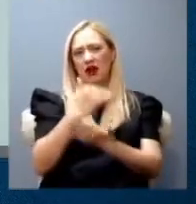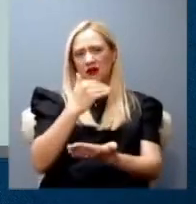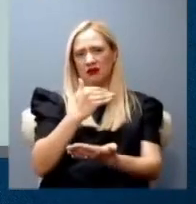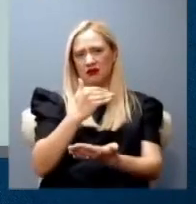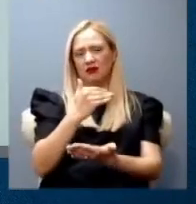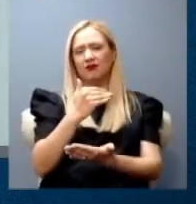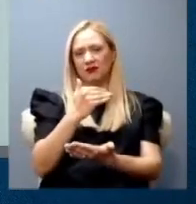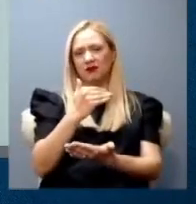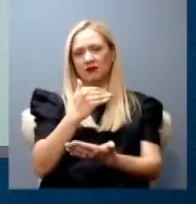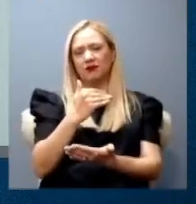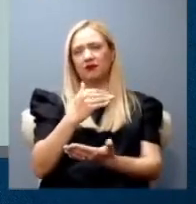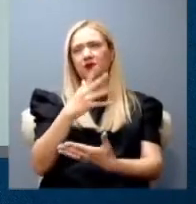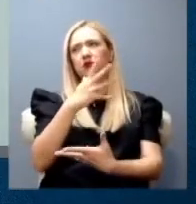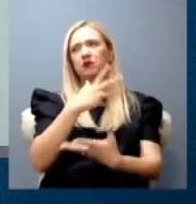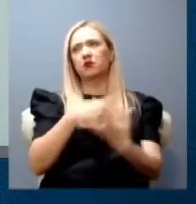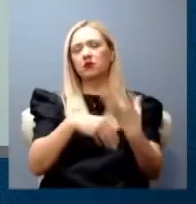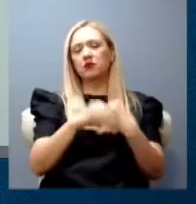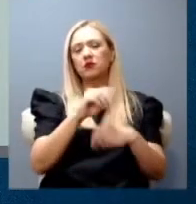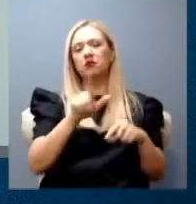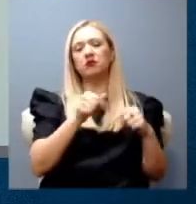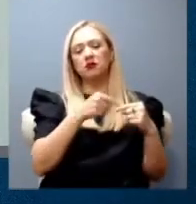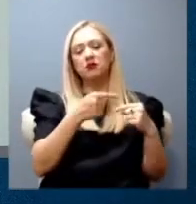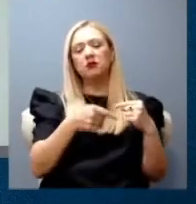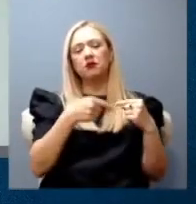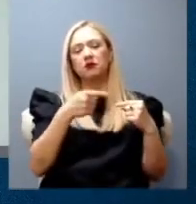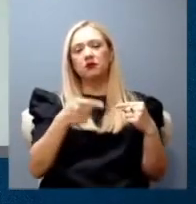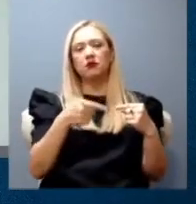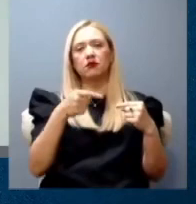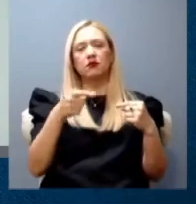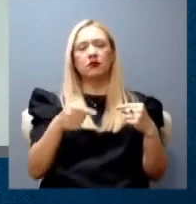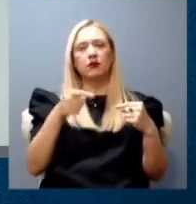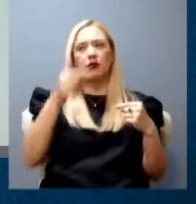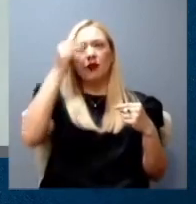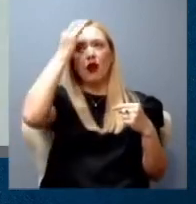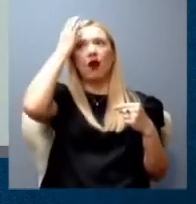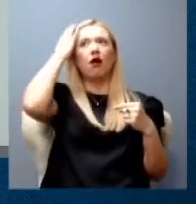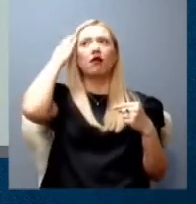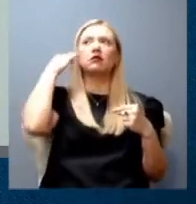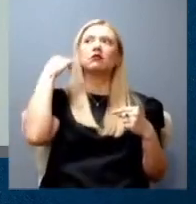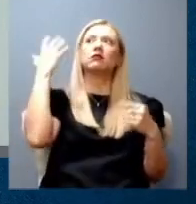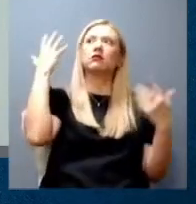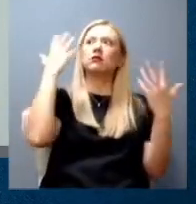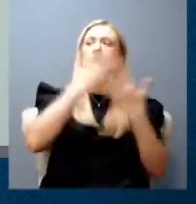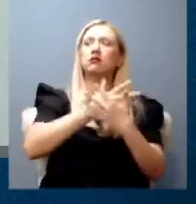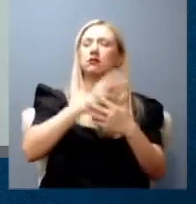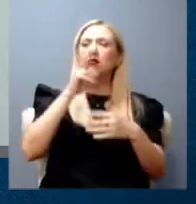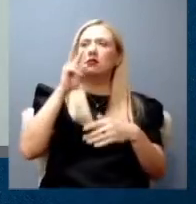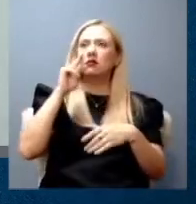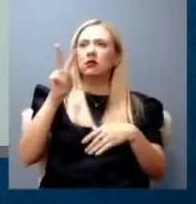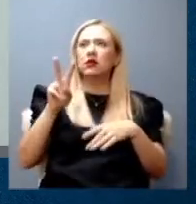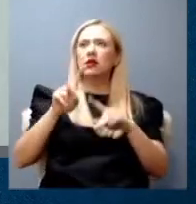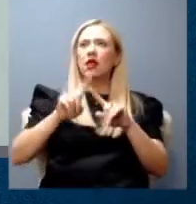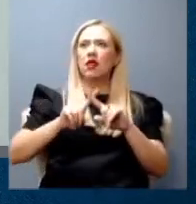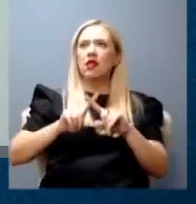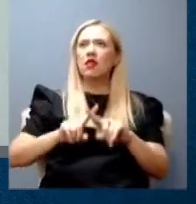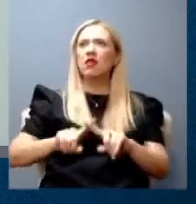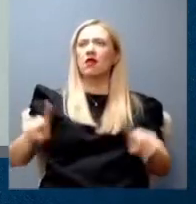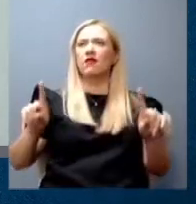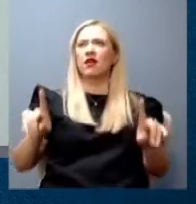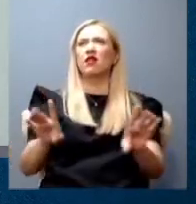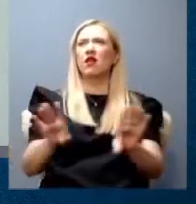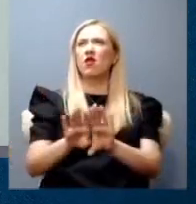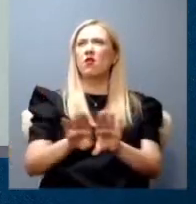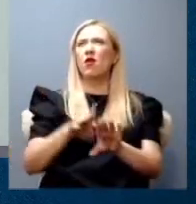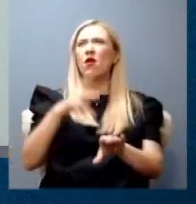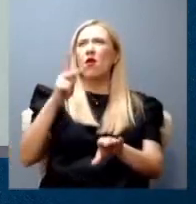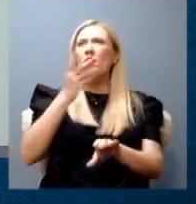digamos, después de esos momentos existe, digamos, una toma de poder distinta y que para desligarse